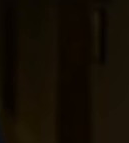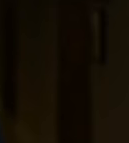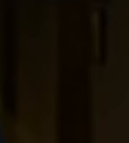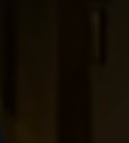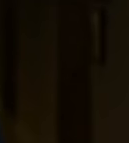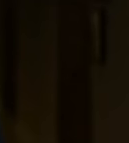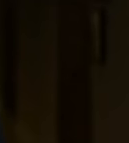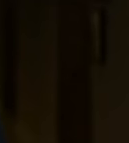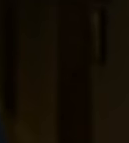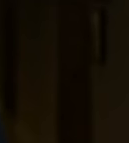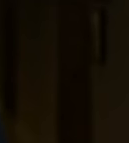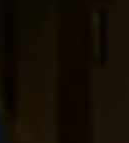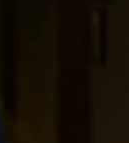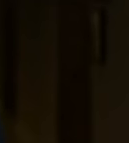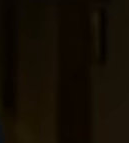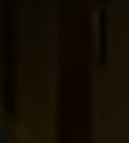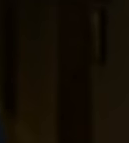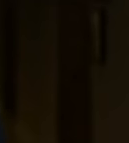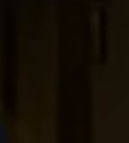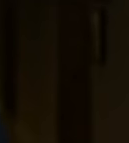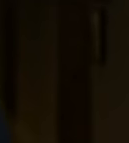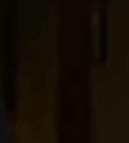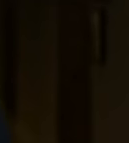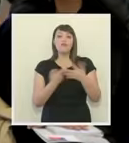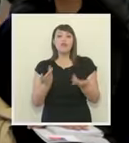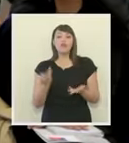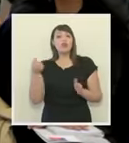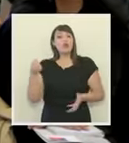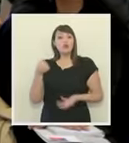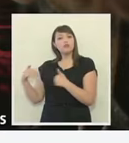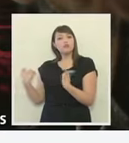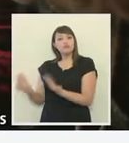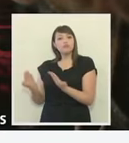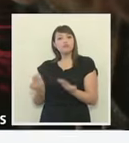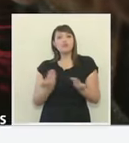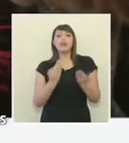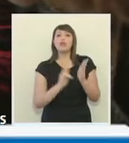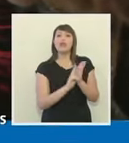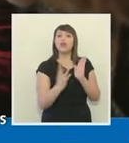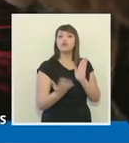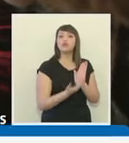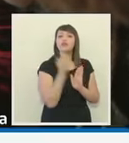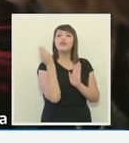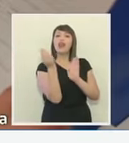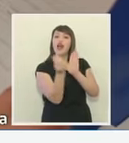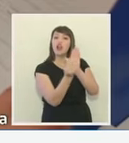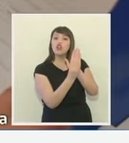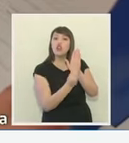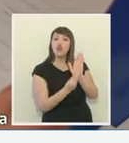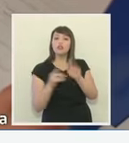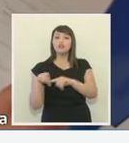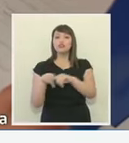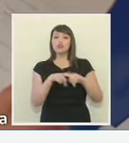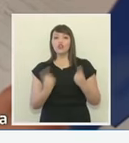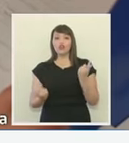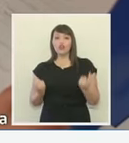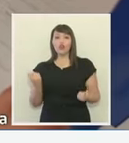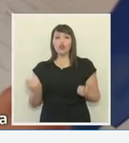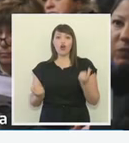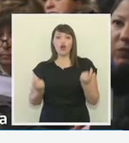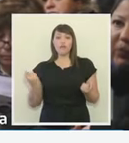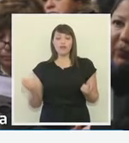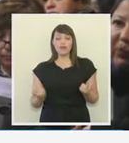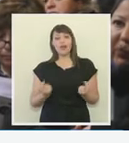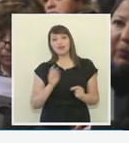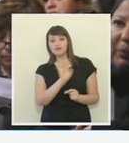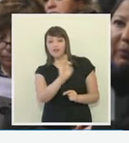Lagos, Alejandro Santana. El objetivo central de esta iniciativa es que las familias que pertenezcan a tramos vulnerables, como el 40,